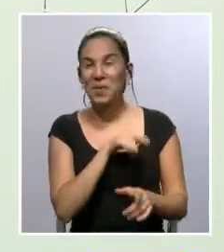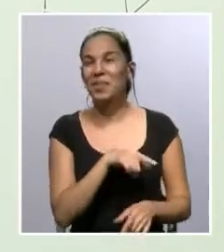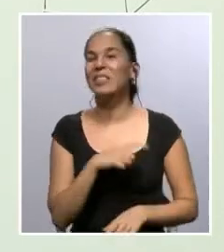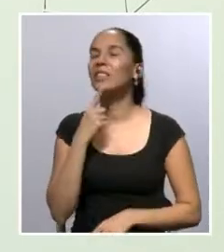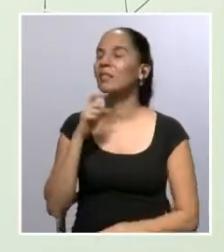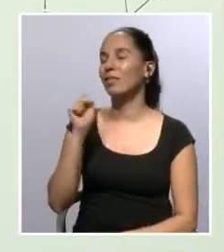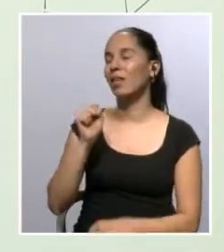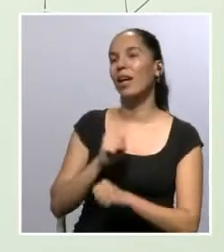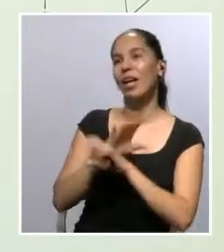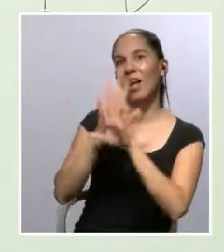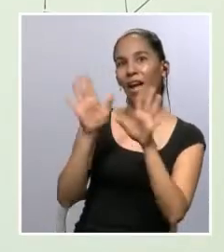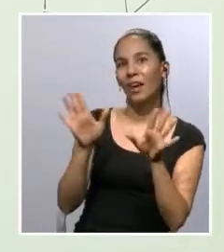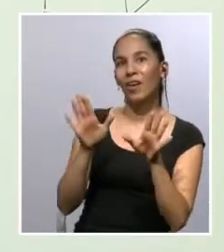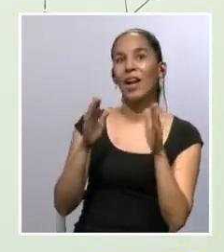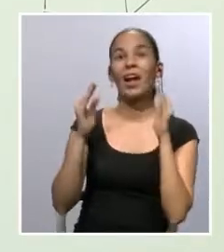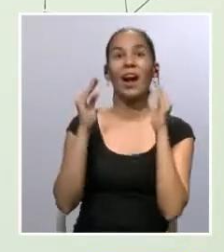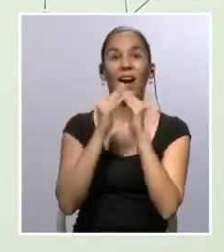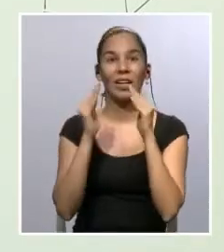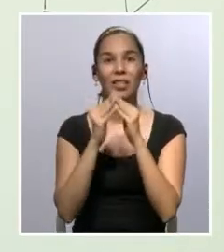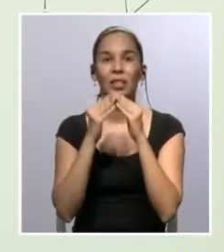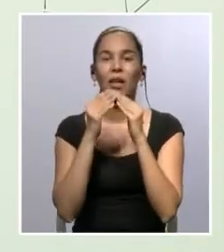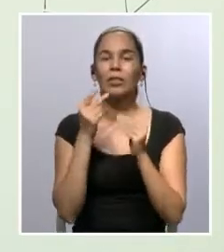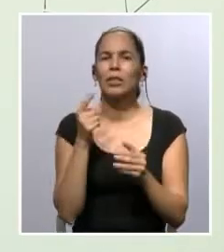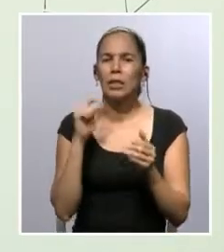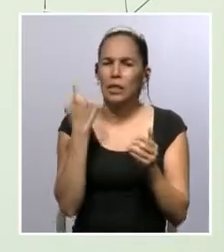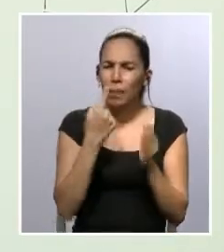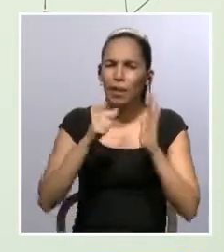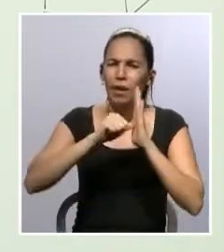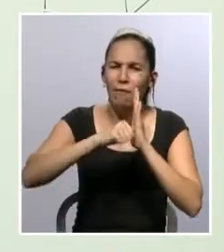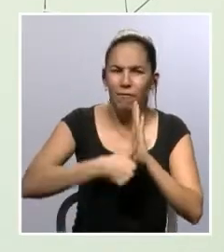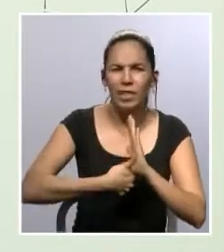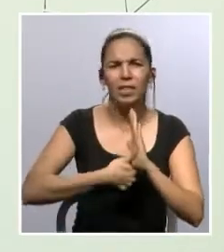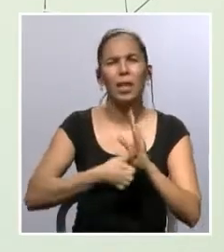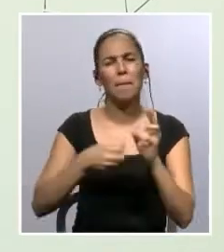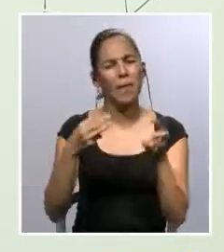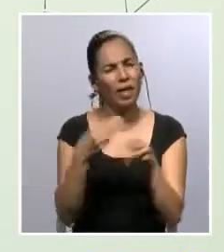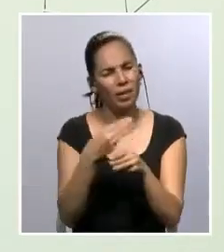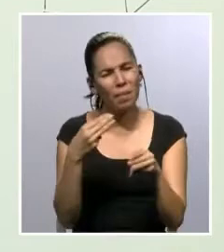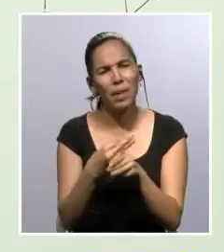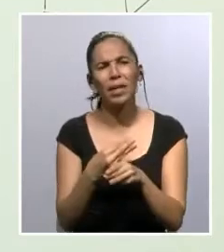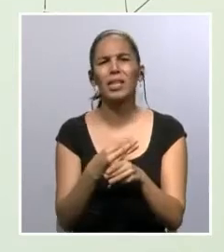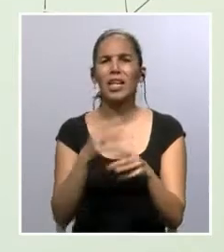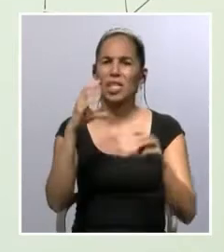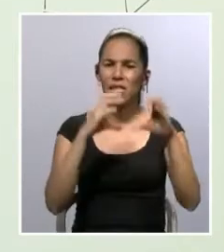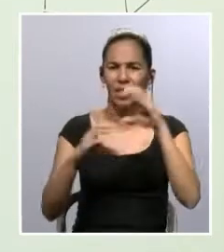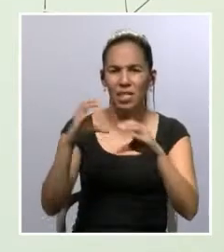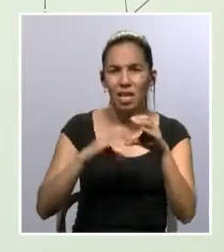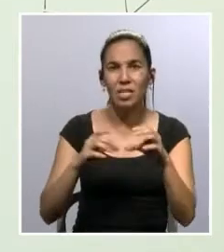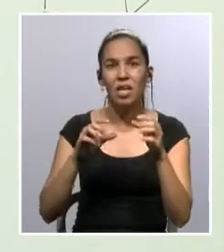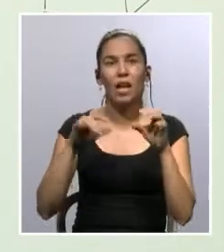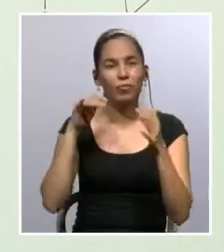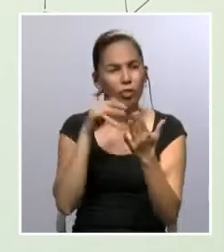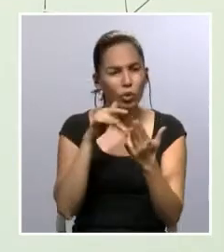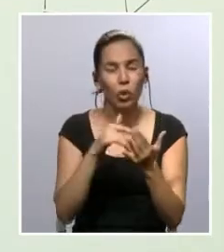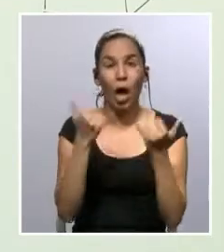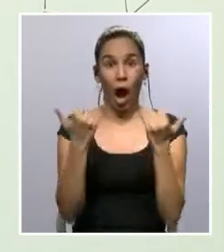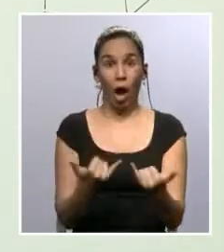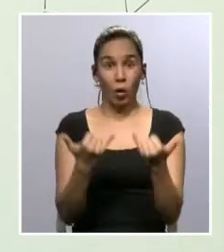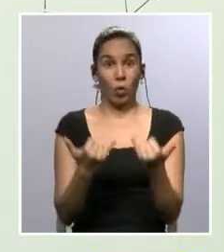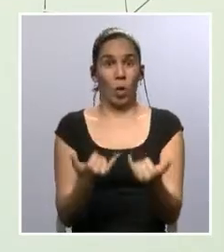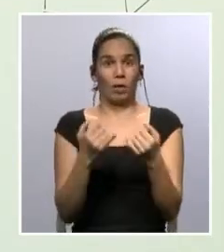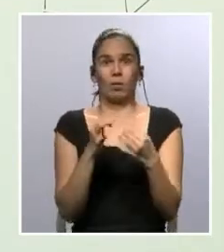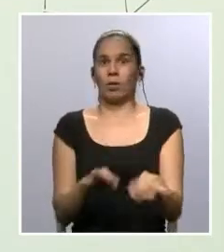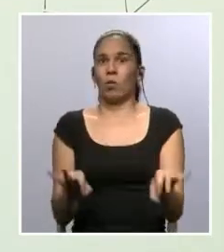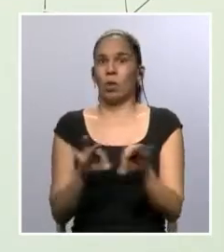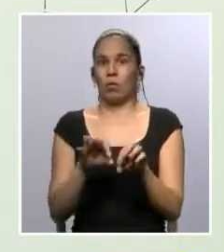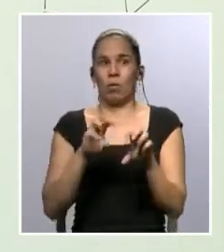De hecho, en casa hacemos mucho énfasis en la importancia del estudio de la matemática y de la ciencia para el mundo moderno. Porque este